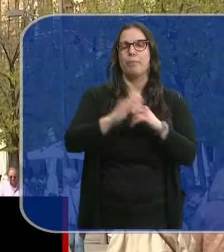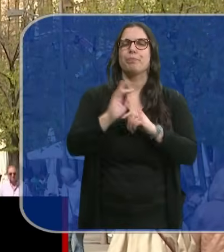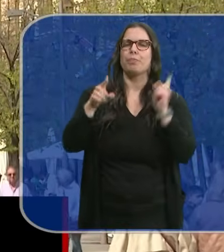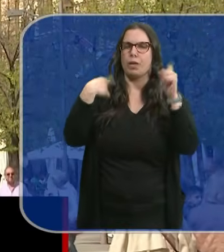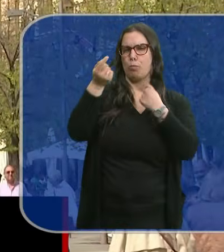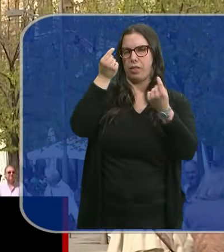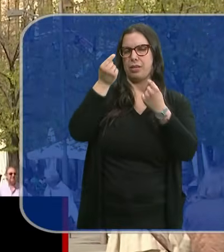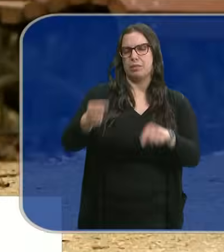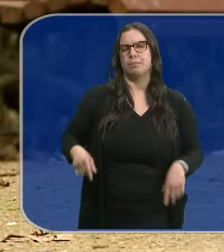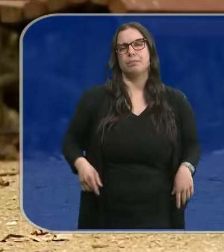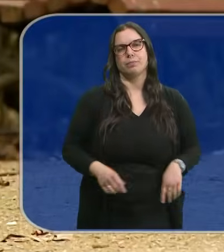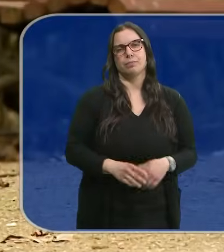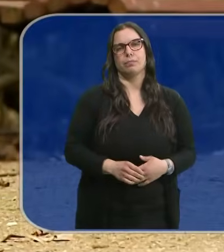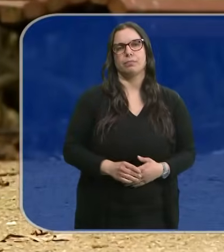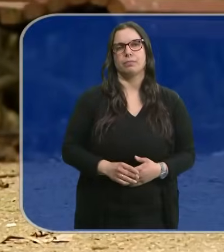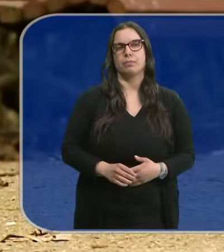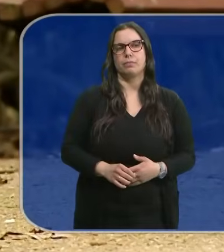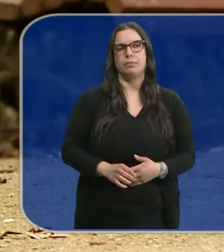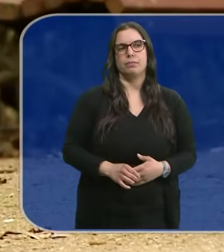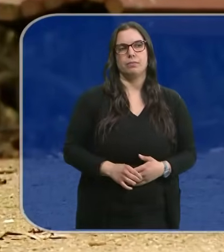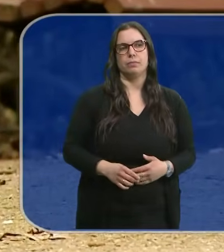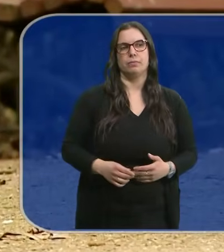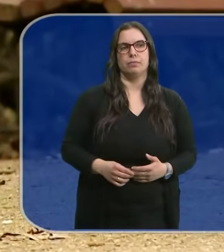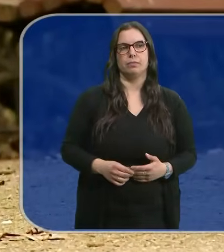Luego conocemos los detalles.